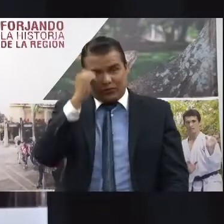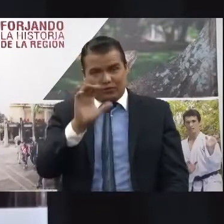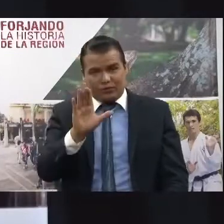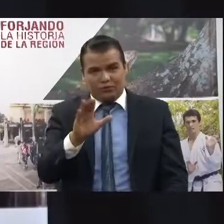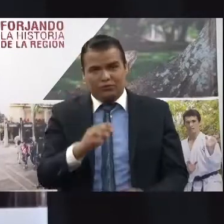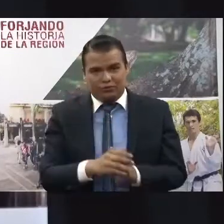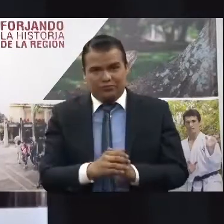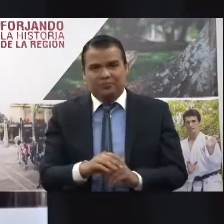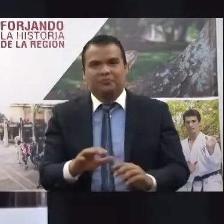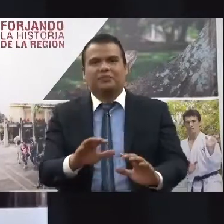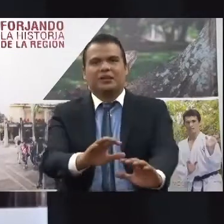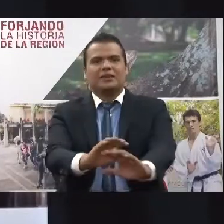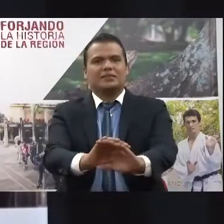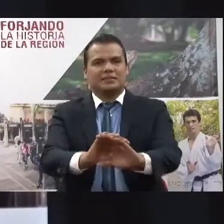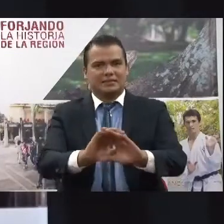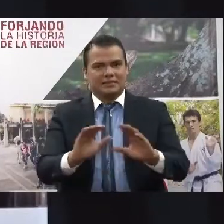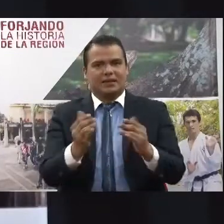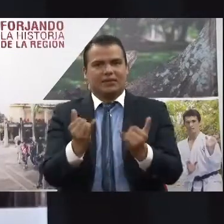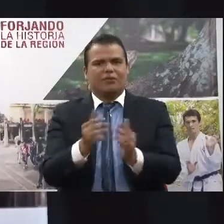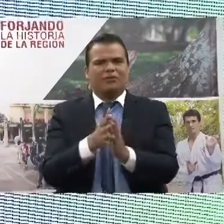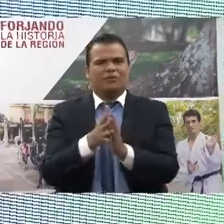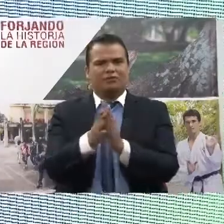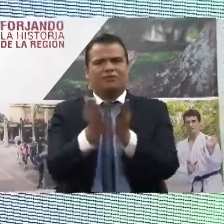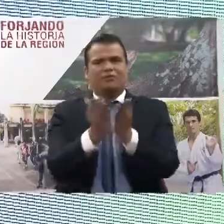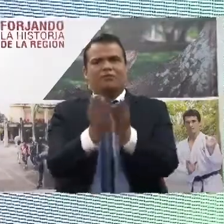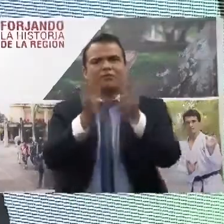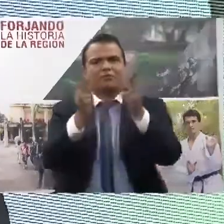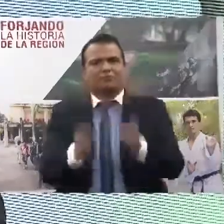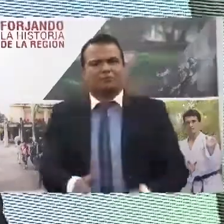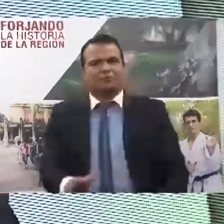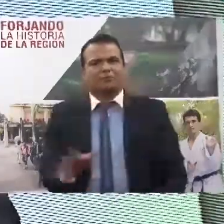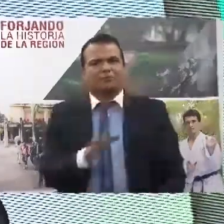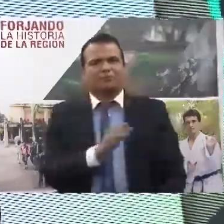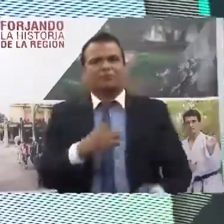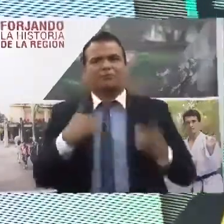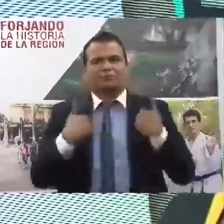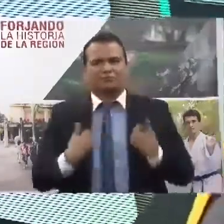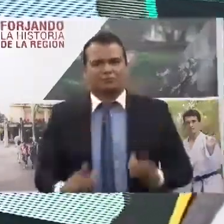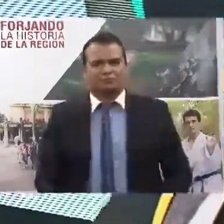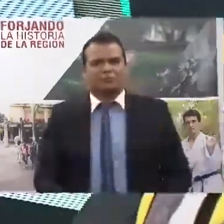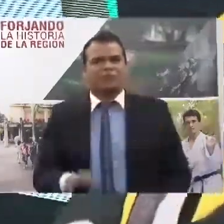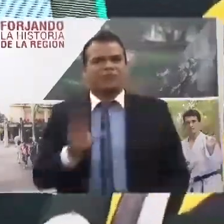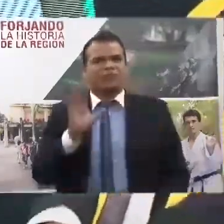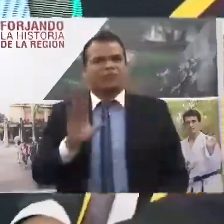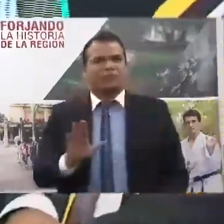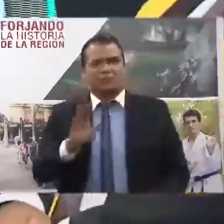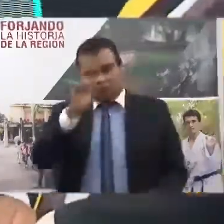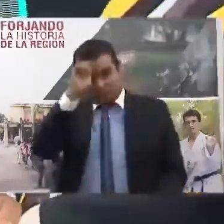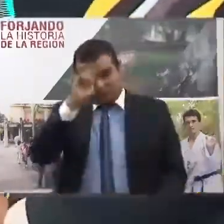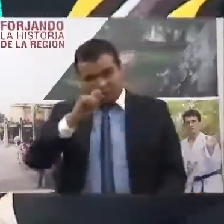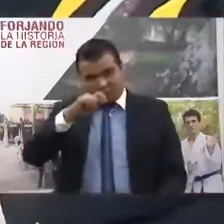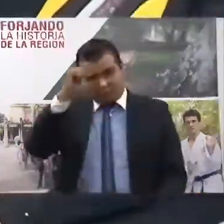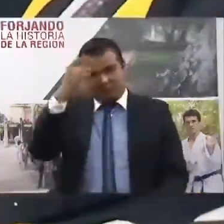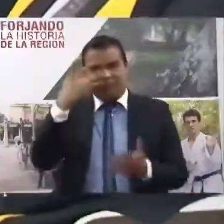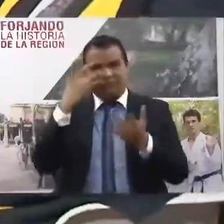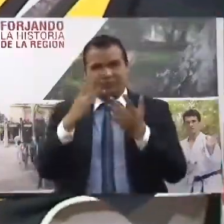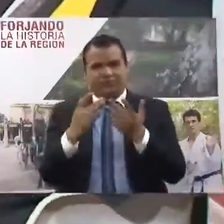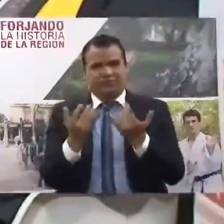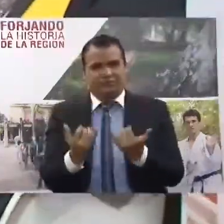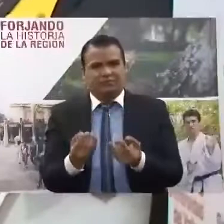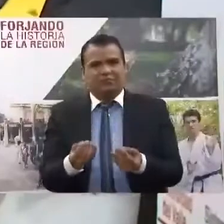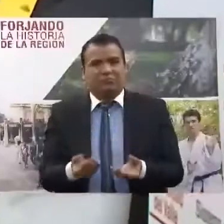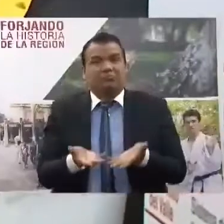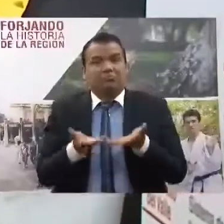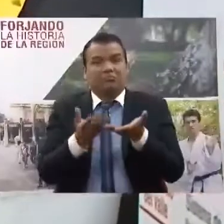Como lo mencionaba anteriormente, todos los graduandos visten un traje académico simbólico, acorde con esta ceremonia